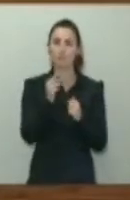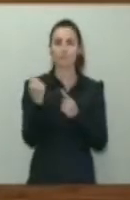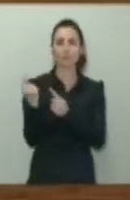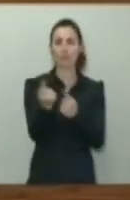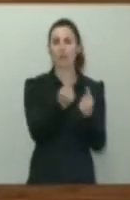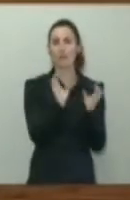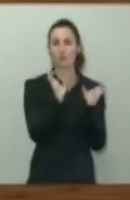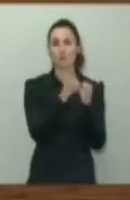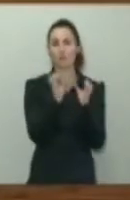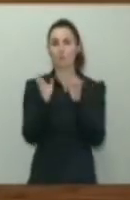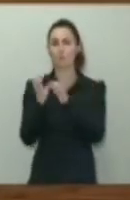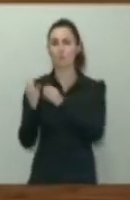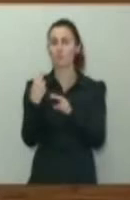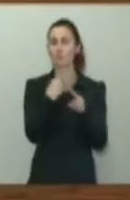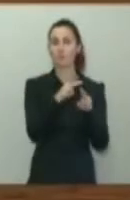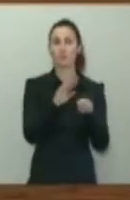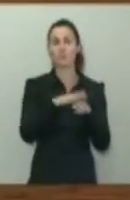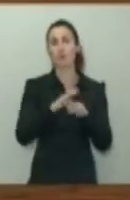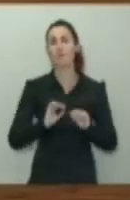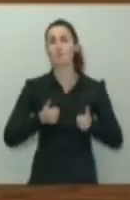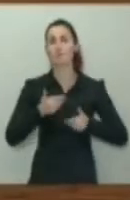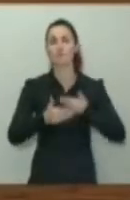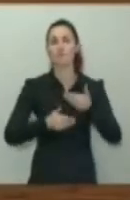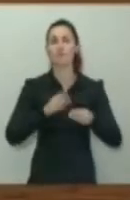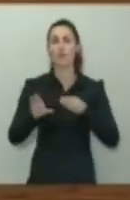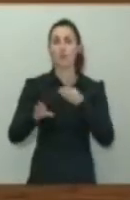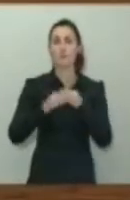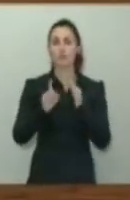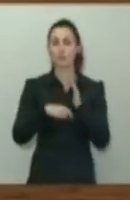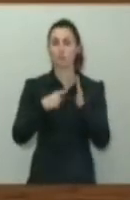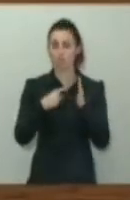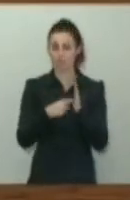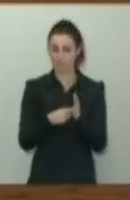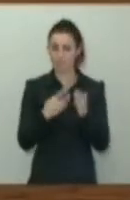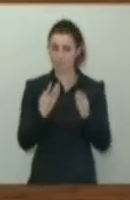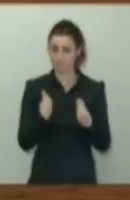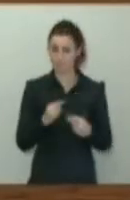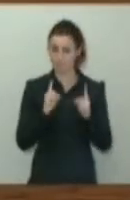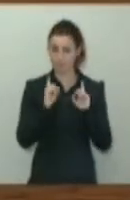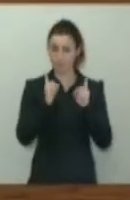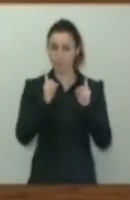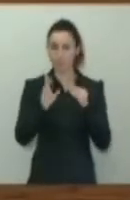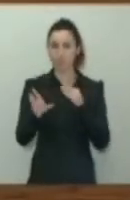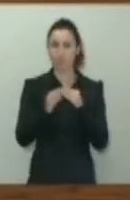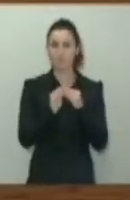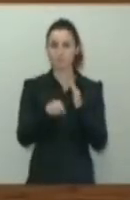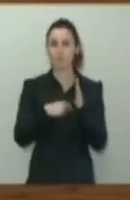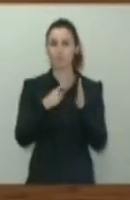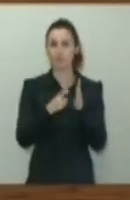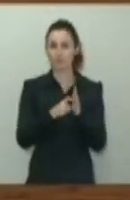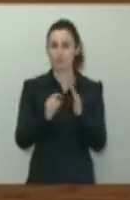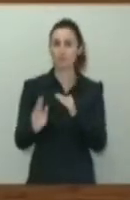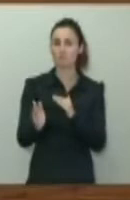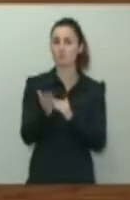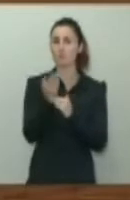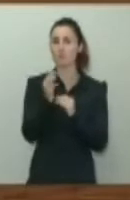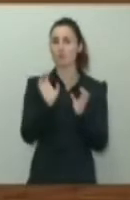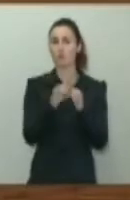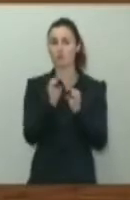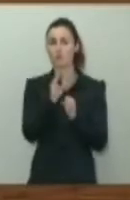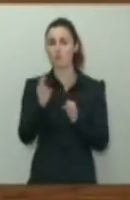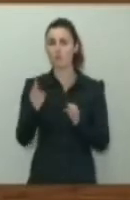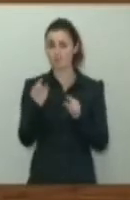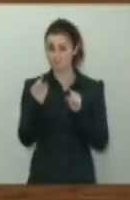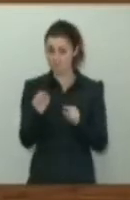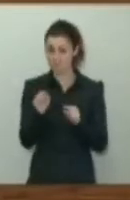entienda para formular las enmiendas a la totalidad. En el caso de la enmienda a la totalidad presentada por el Grupo Popular, esta fundamentalmente